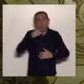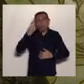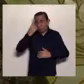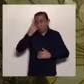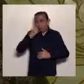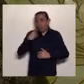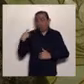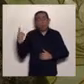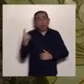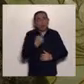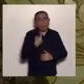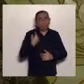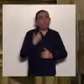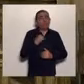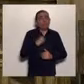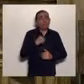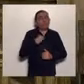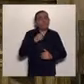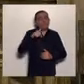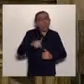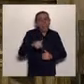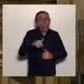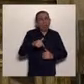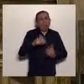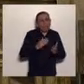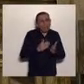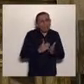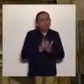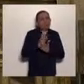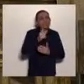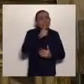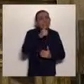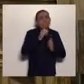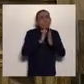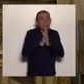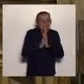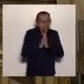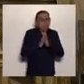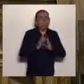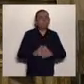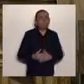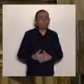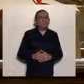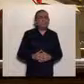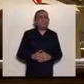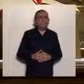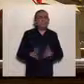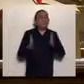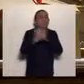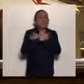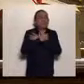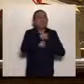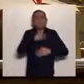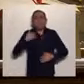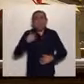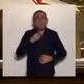ruega por nosotros pecadores, ahora y en la hora de nuestra muerte. Amén. María, Madre